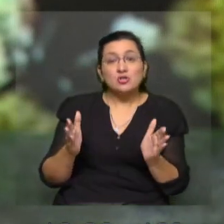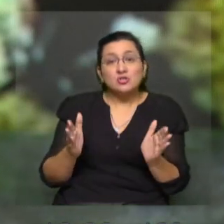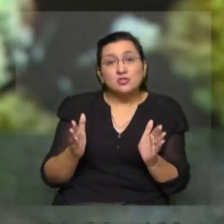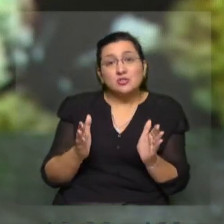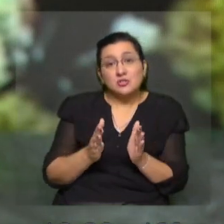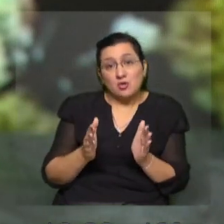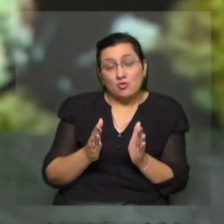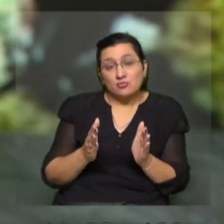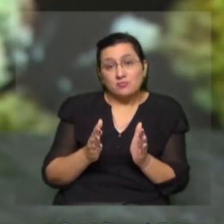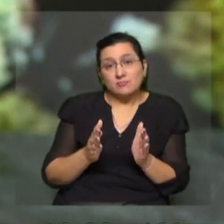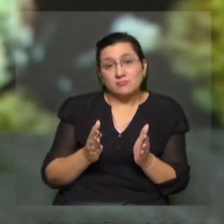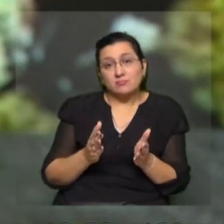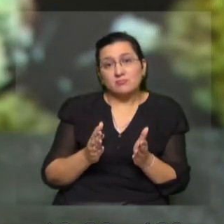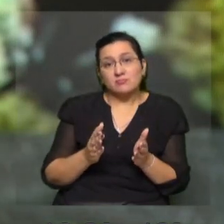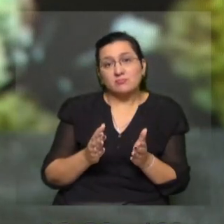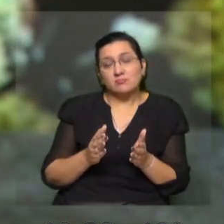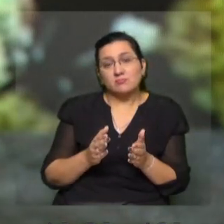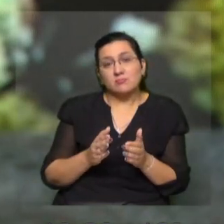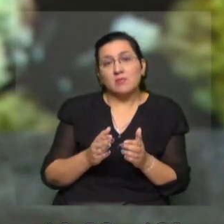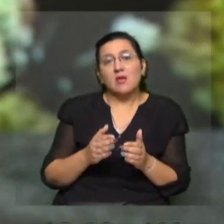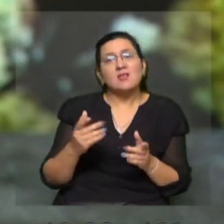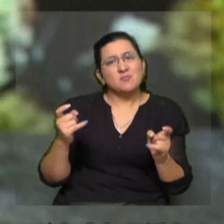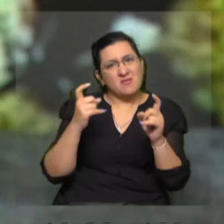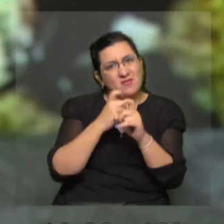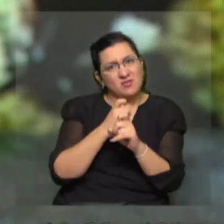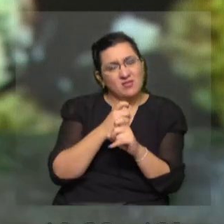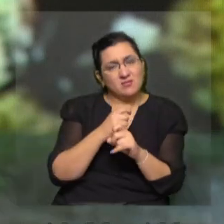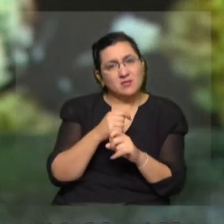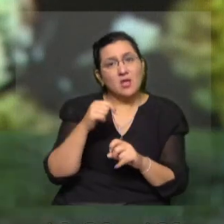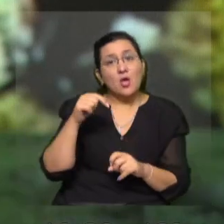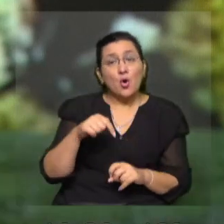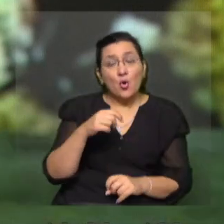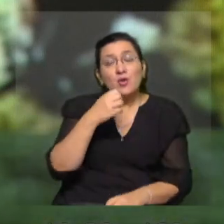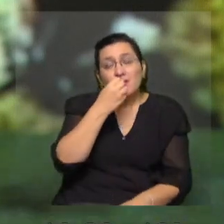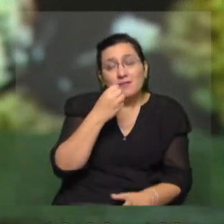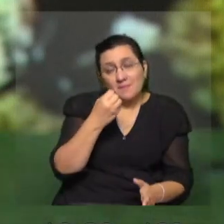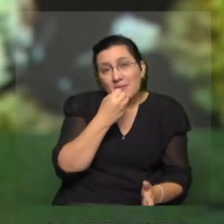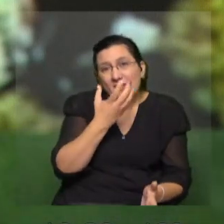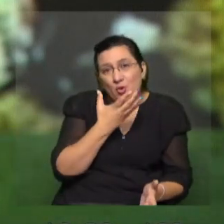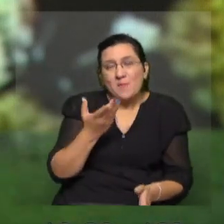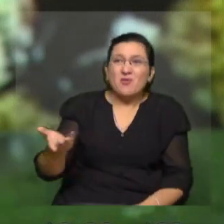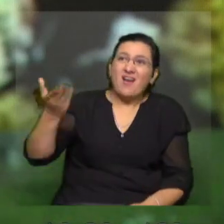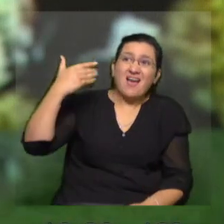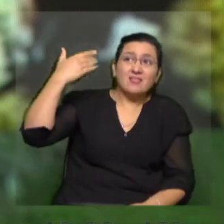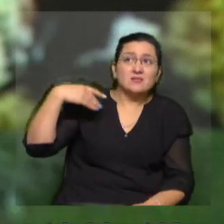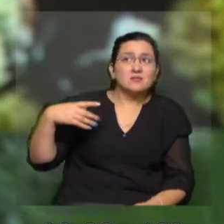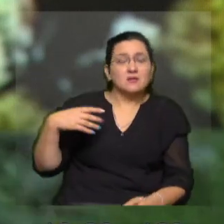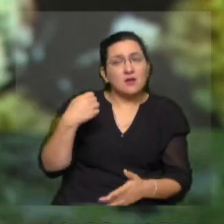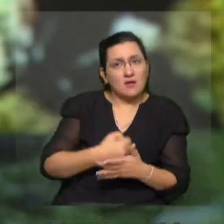cuadros menores, tienen mucha dificultad. Hoy capaz que un poquito más, hoy está mejor. Pero antes era